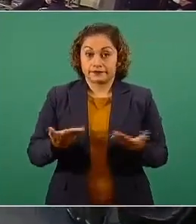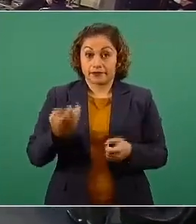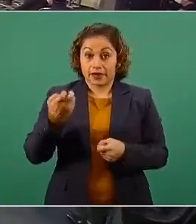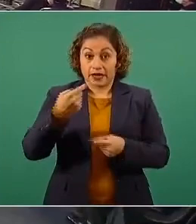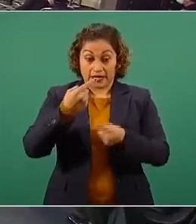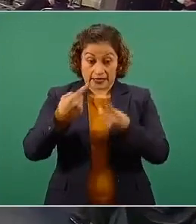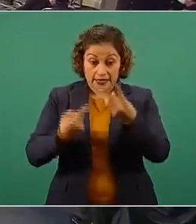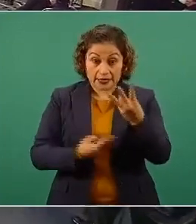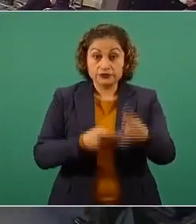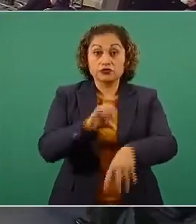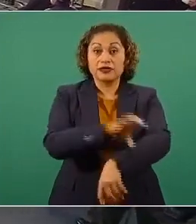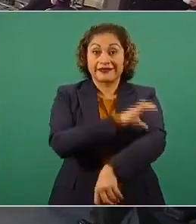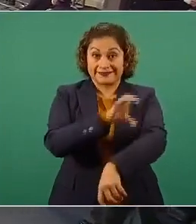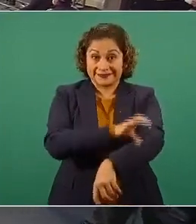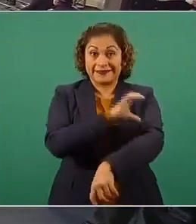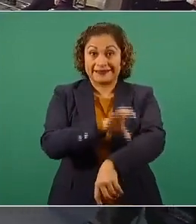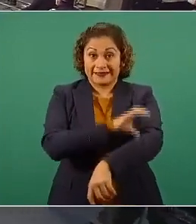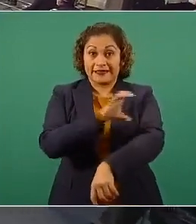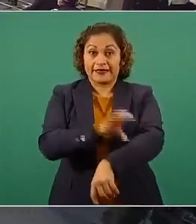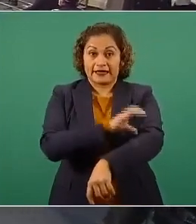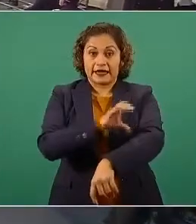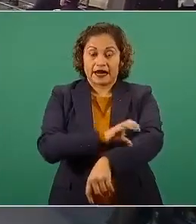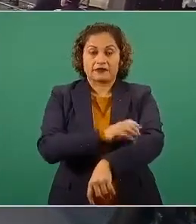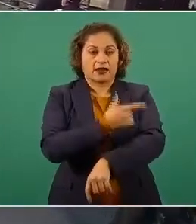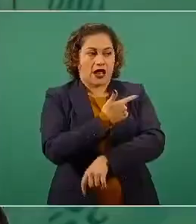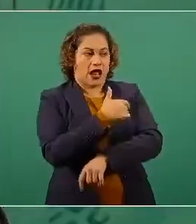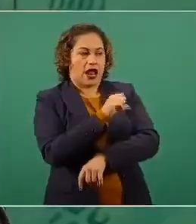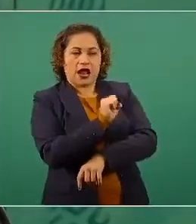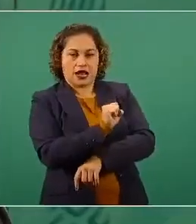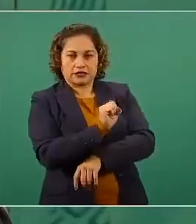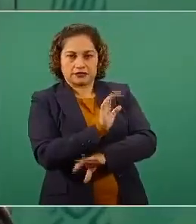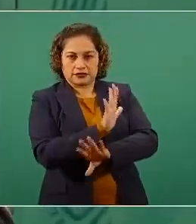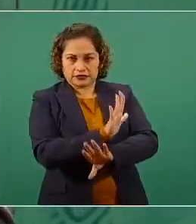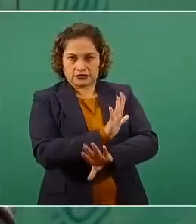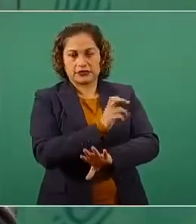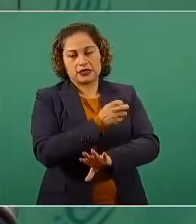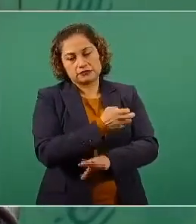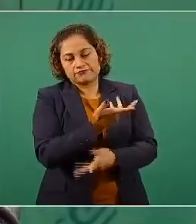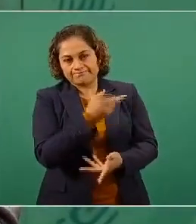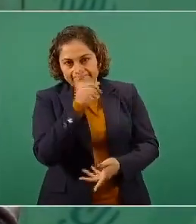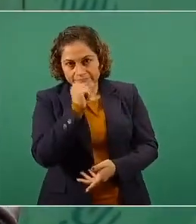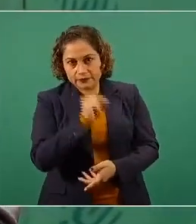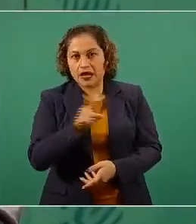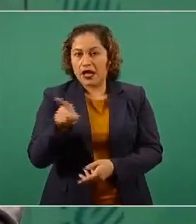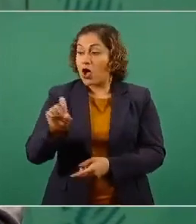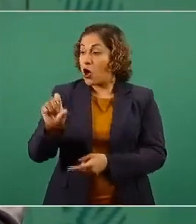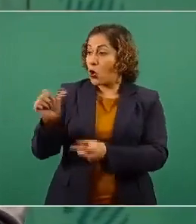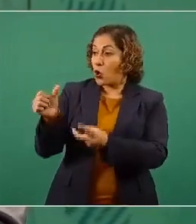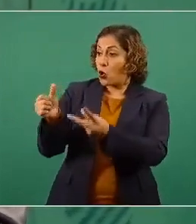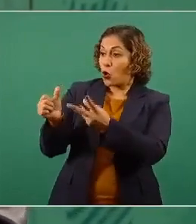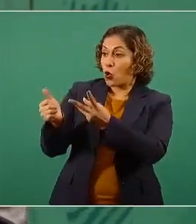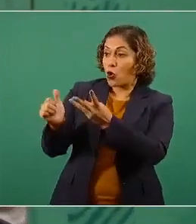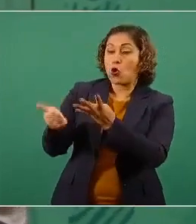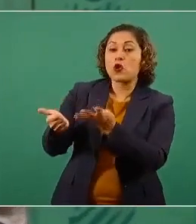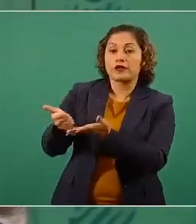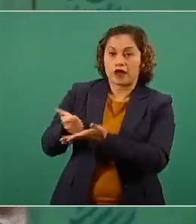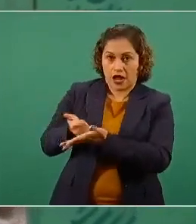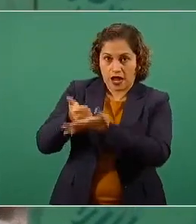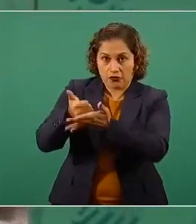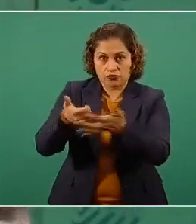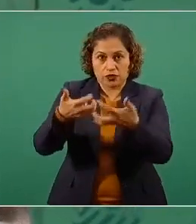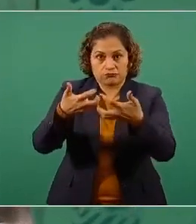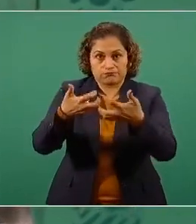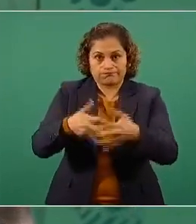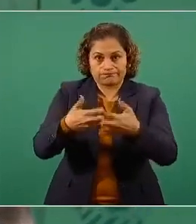energéticos alternativos al gas para operar las plantas de esta forma.